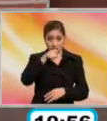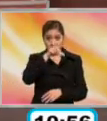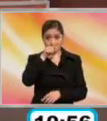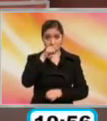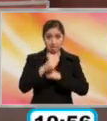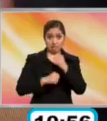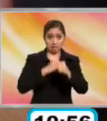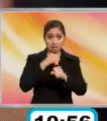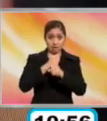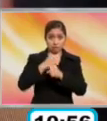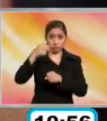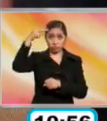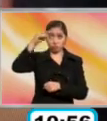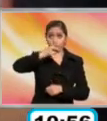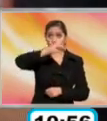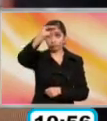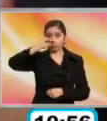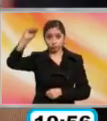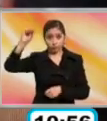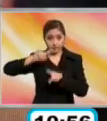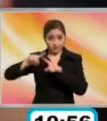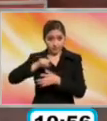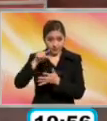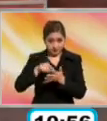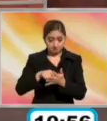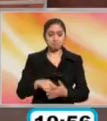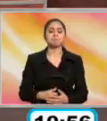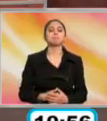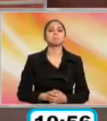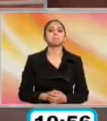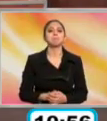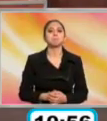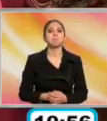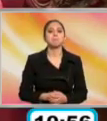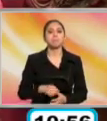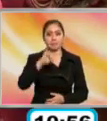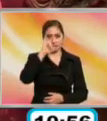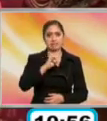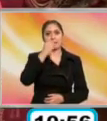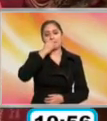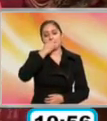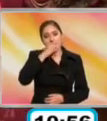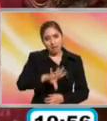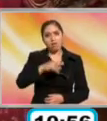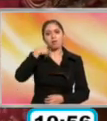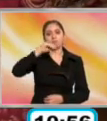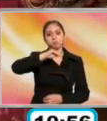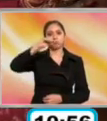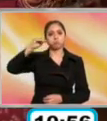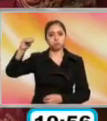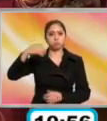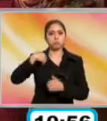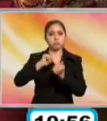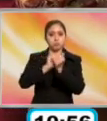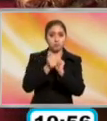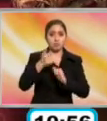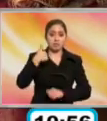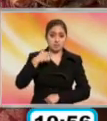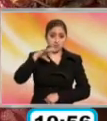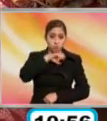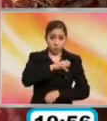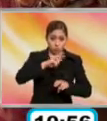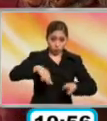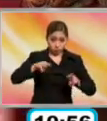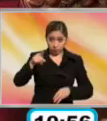como decimos ahí en el norte, andas en las andadas, ¿no? Ando en las andadas, sí. Fíjate que es bonito, ¿no? Porque pues uno realmente está haciendo lo que le gusta.